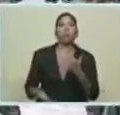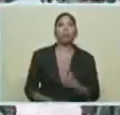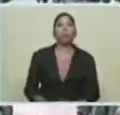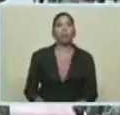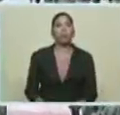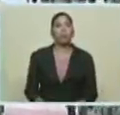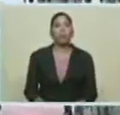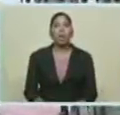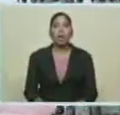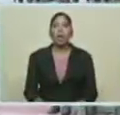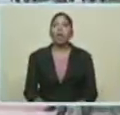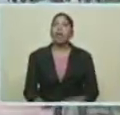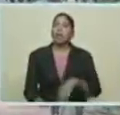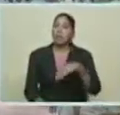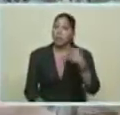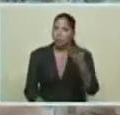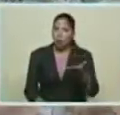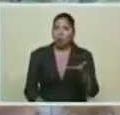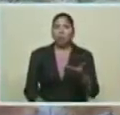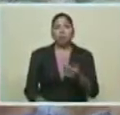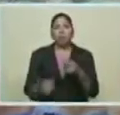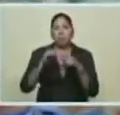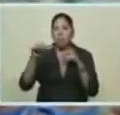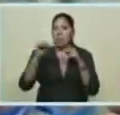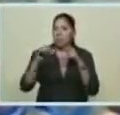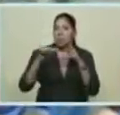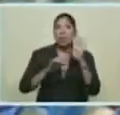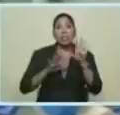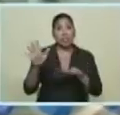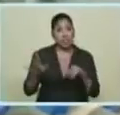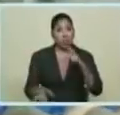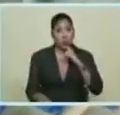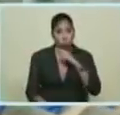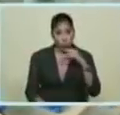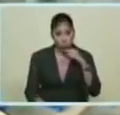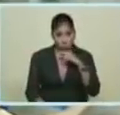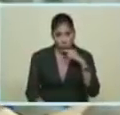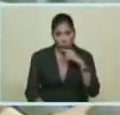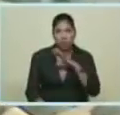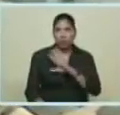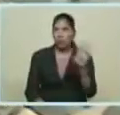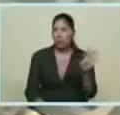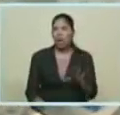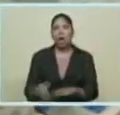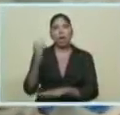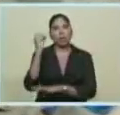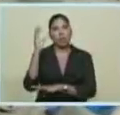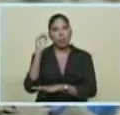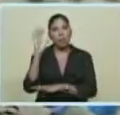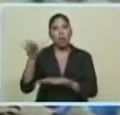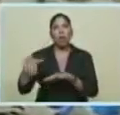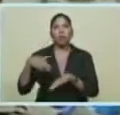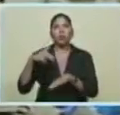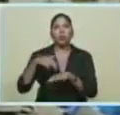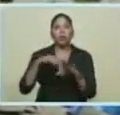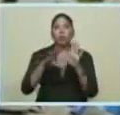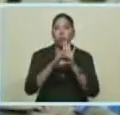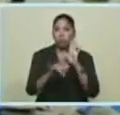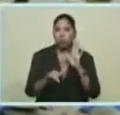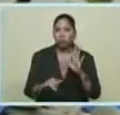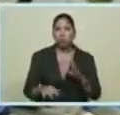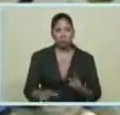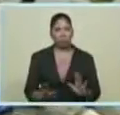Unas semanas después, el 15 de octubre, la Asamblea Nacional Constituyente, en uso de sus poderes